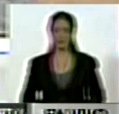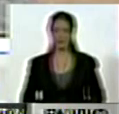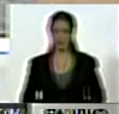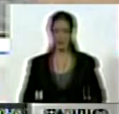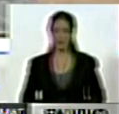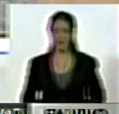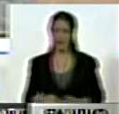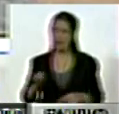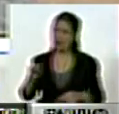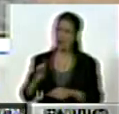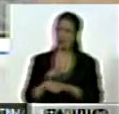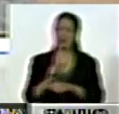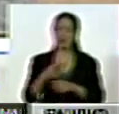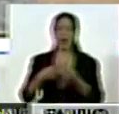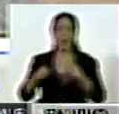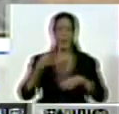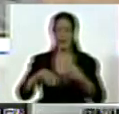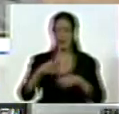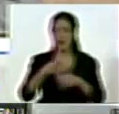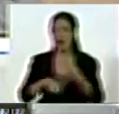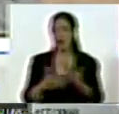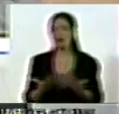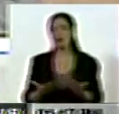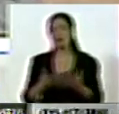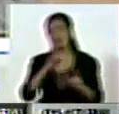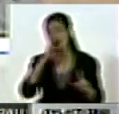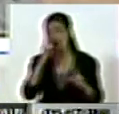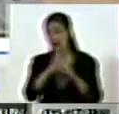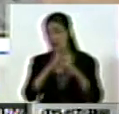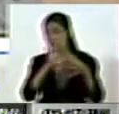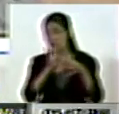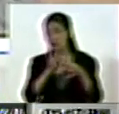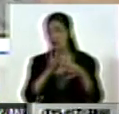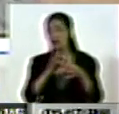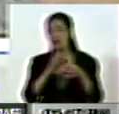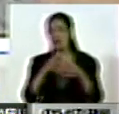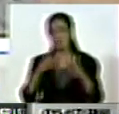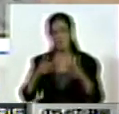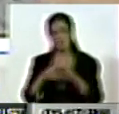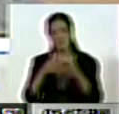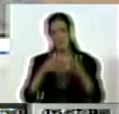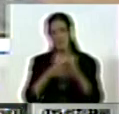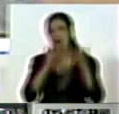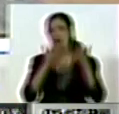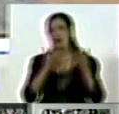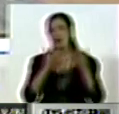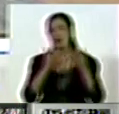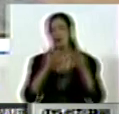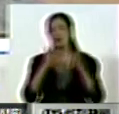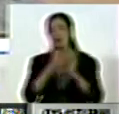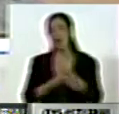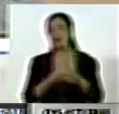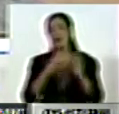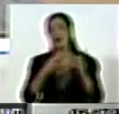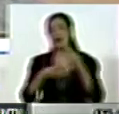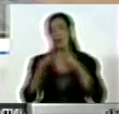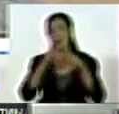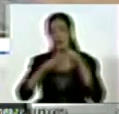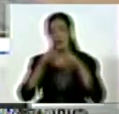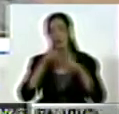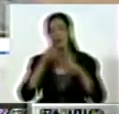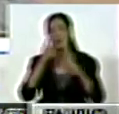Las agresiones comerciales están directamente vinculadas, el boicot en las cadenas de provisión de alimentos y